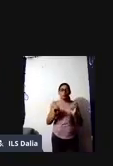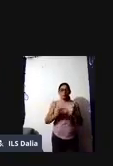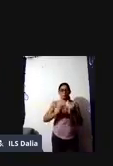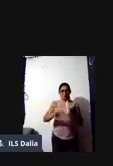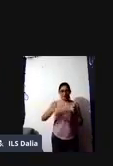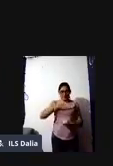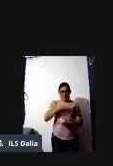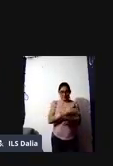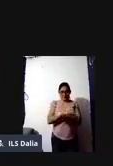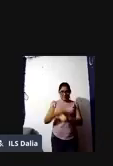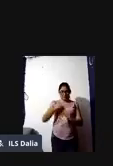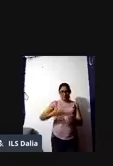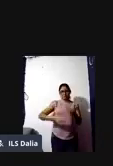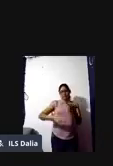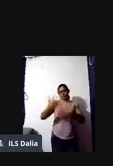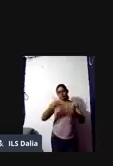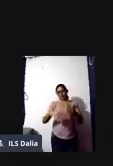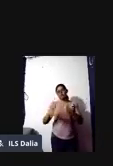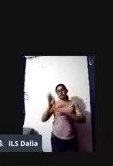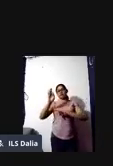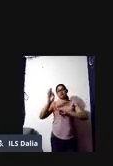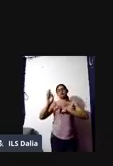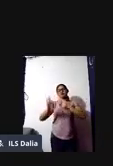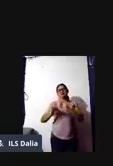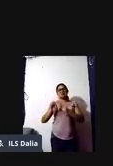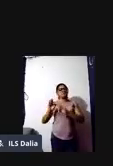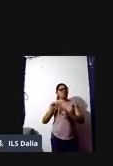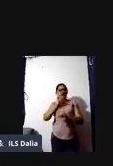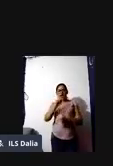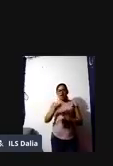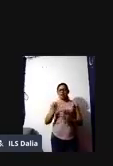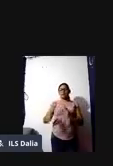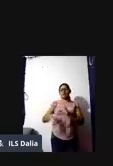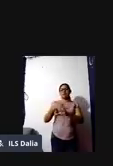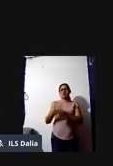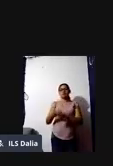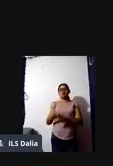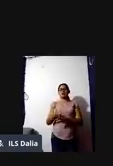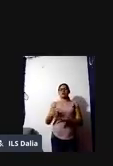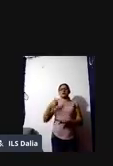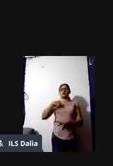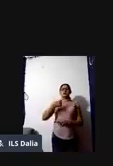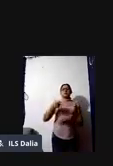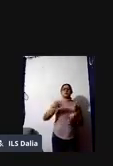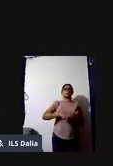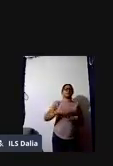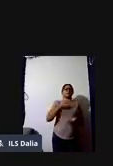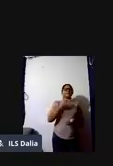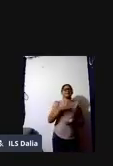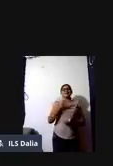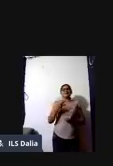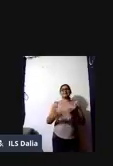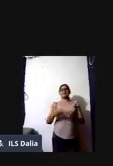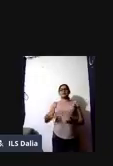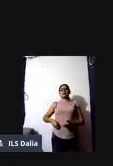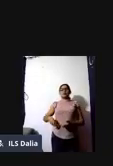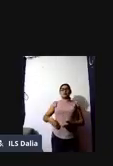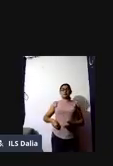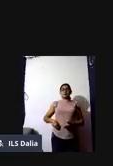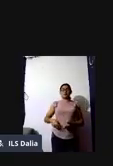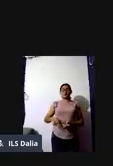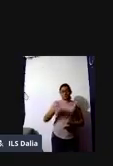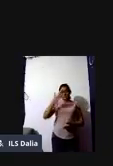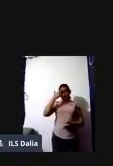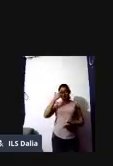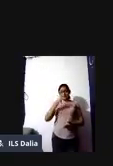general. O tengo mucho miedo. Acuérdense que, ¿no? El rostro del miedo es la ira. Y la ira y el